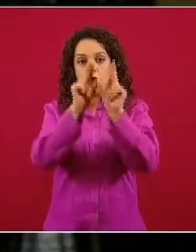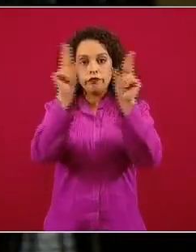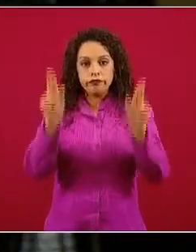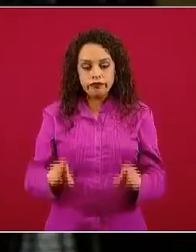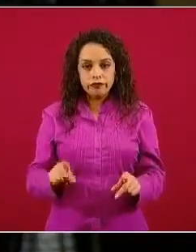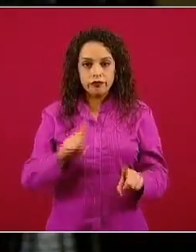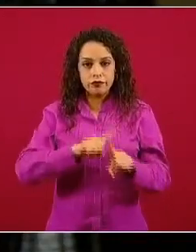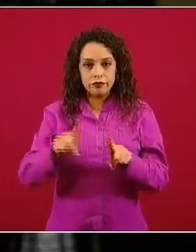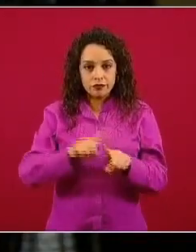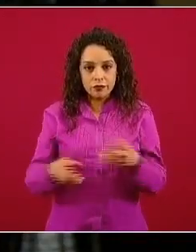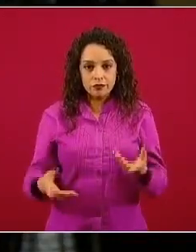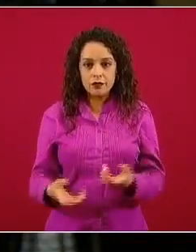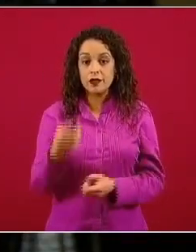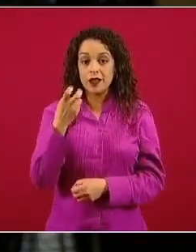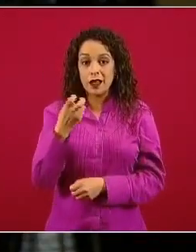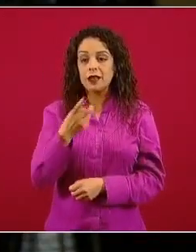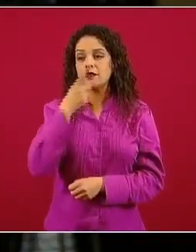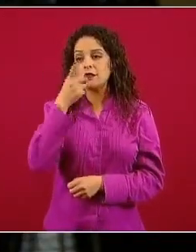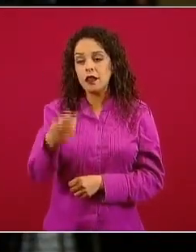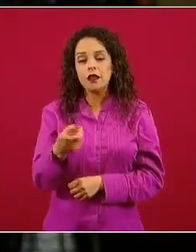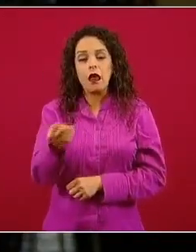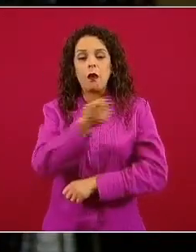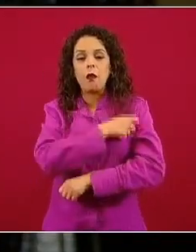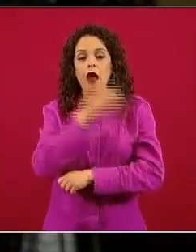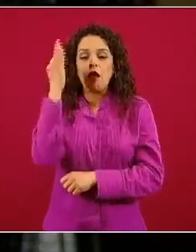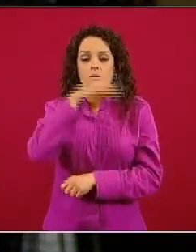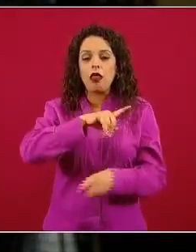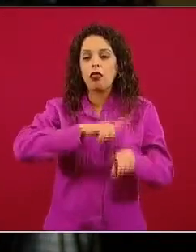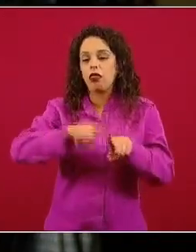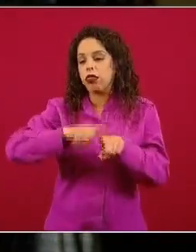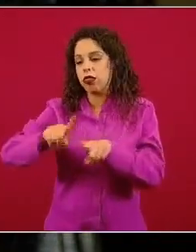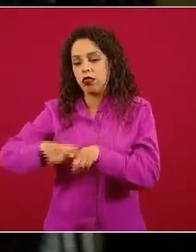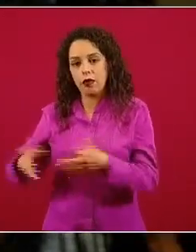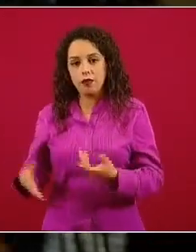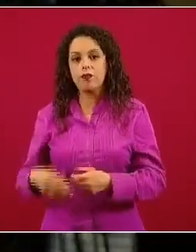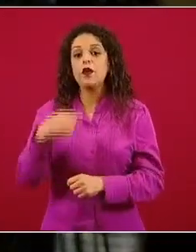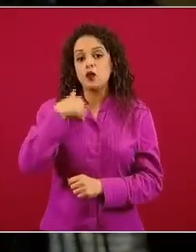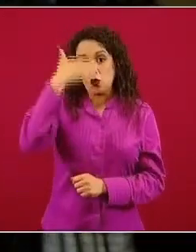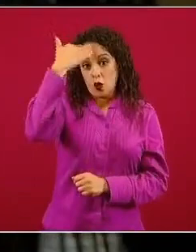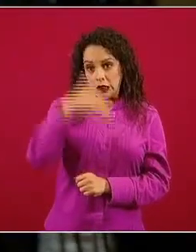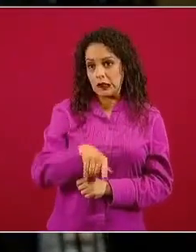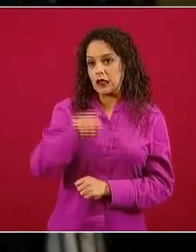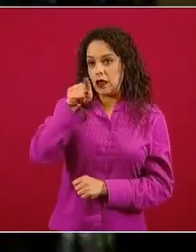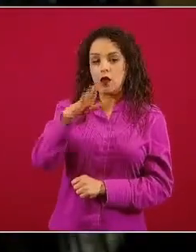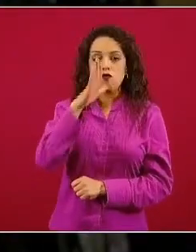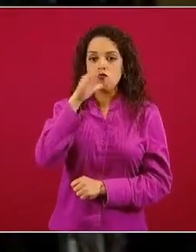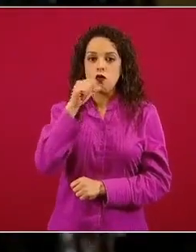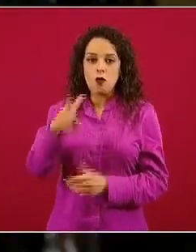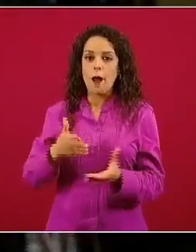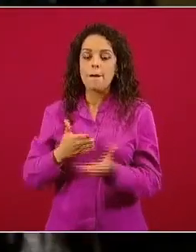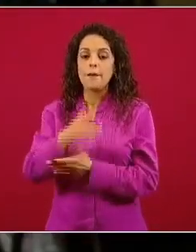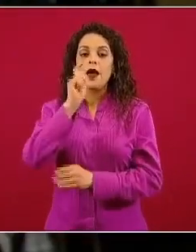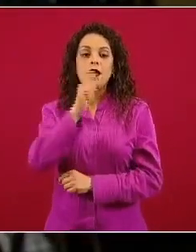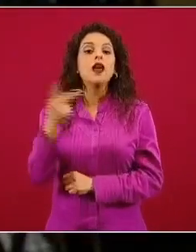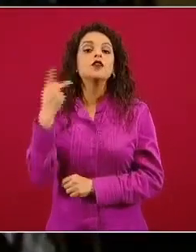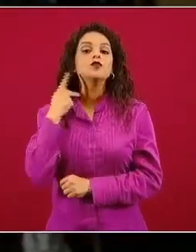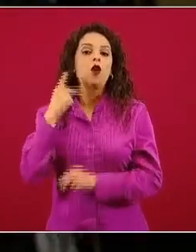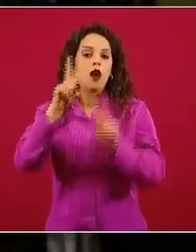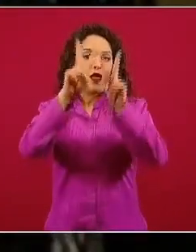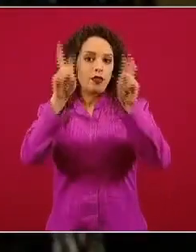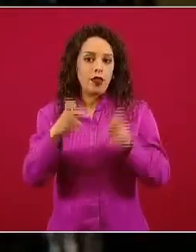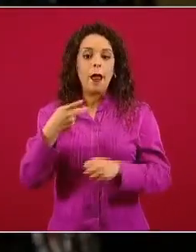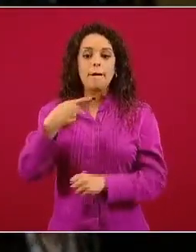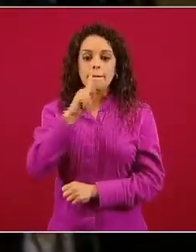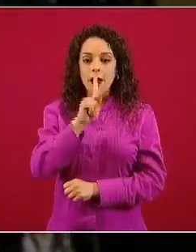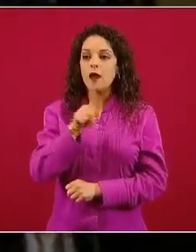vacunas falsas y cuánta cosa. Mi pregunta, yo sé que no se puede meter en el ámbito político, mi pregunta en específico, ¿cuál es el llamado que usted en la parte